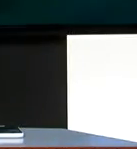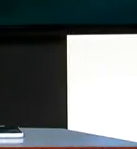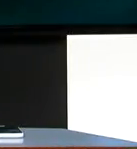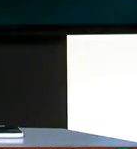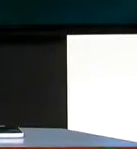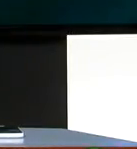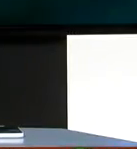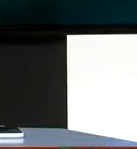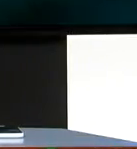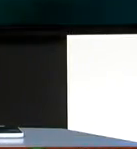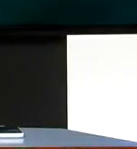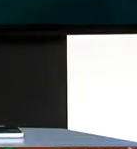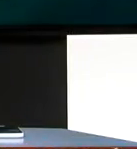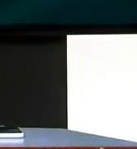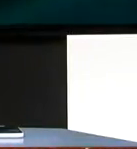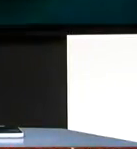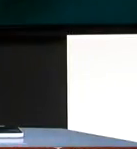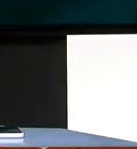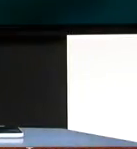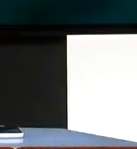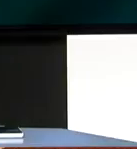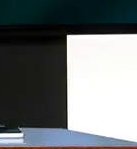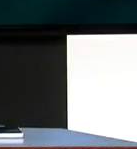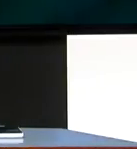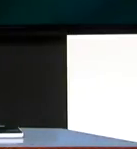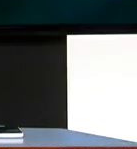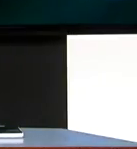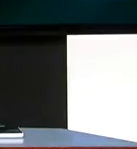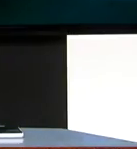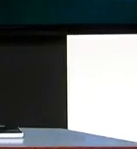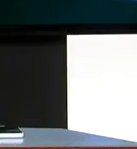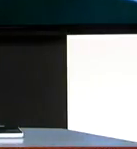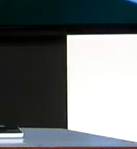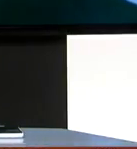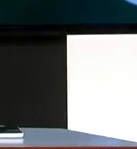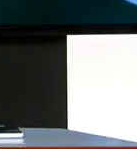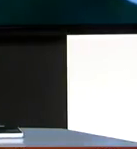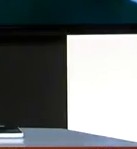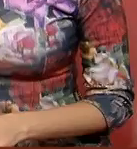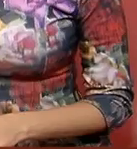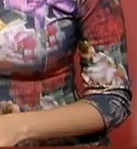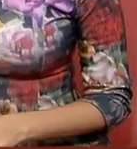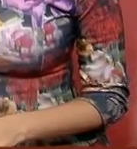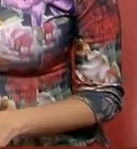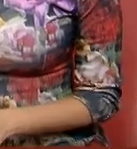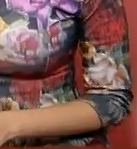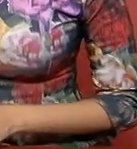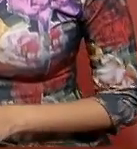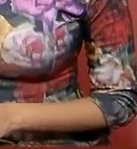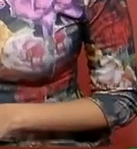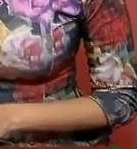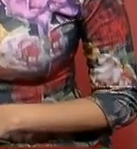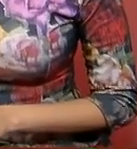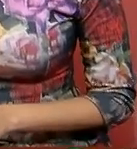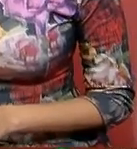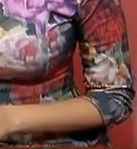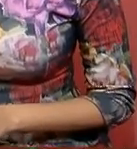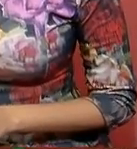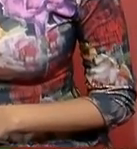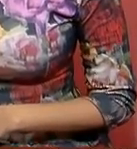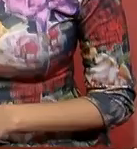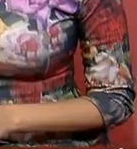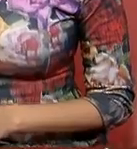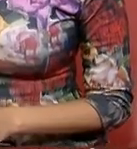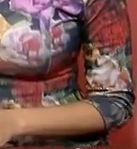Cristina Olvera nos tiene los detalles de estas cuestiones que pasan. Hola, Ana Cristina, muy buenos días. Así es, Omar, muy buenos